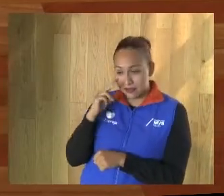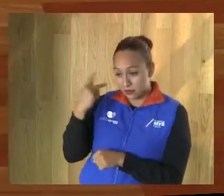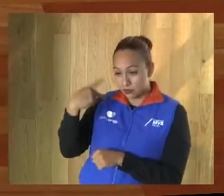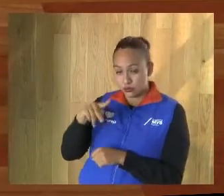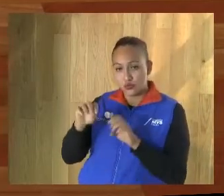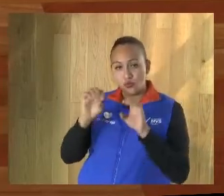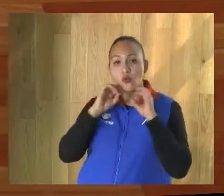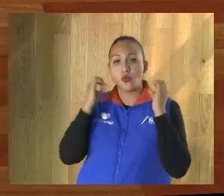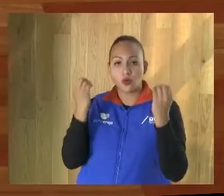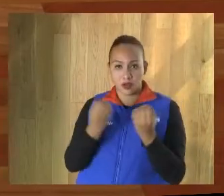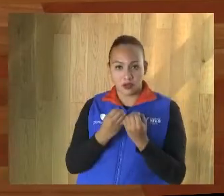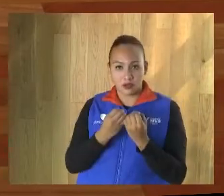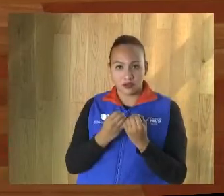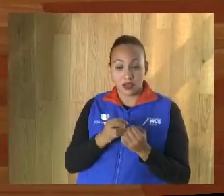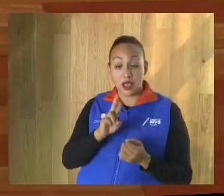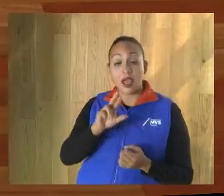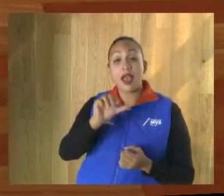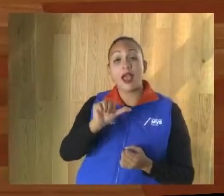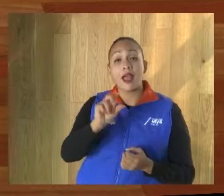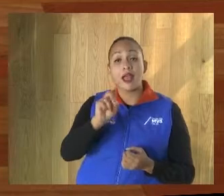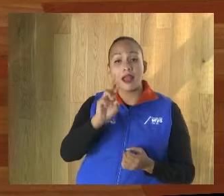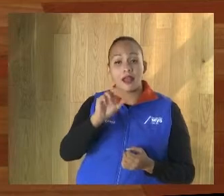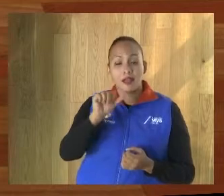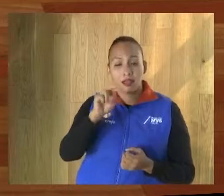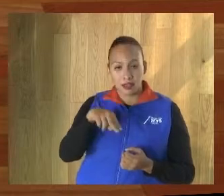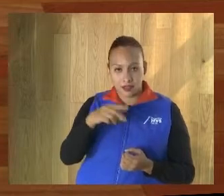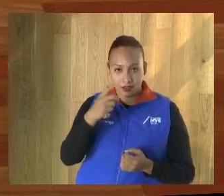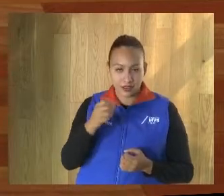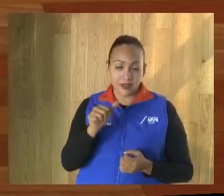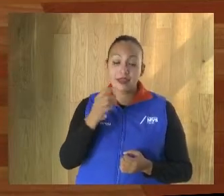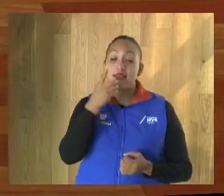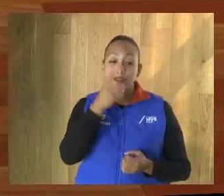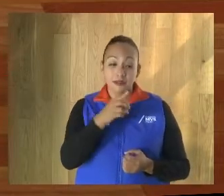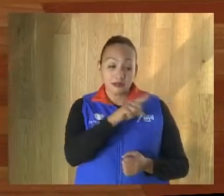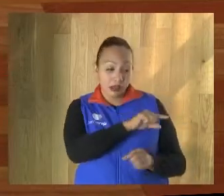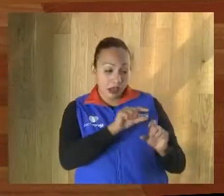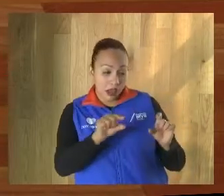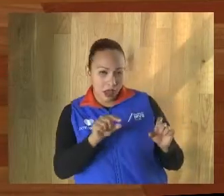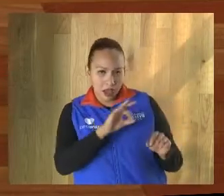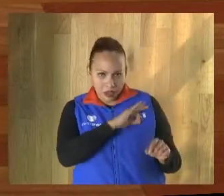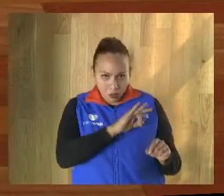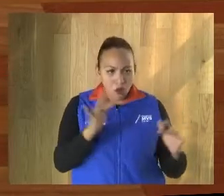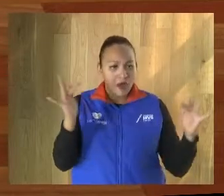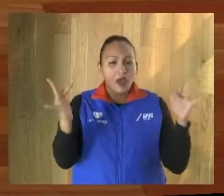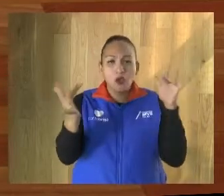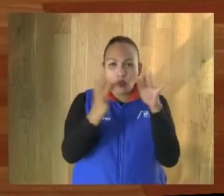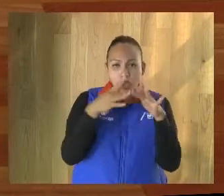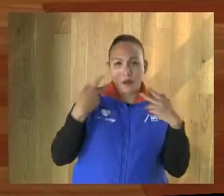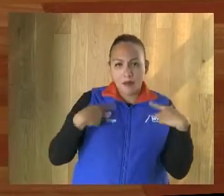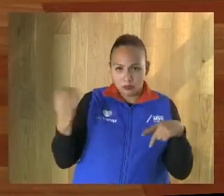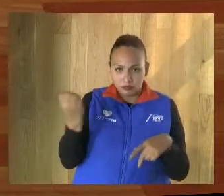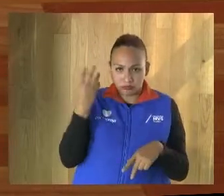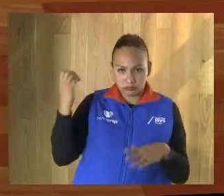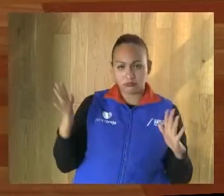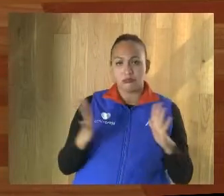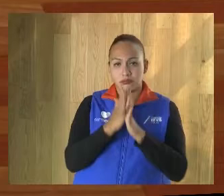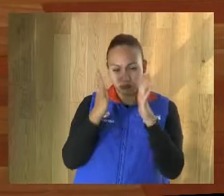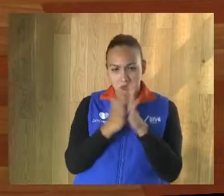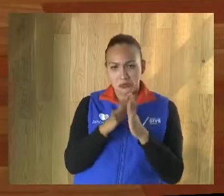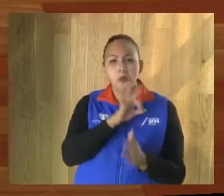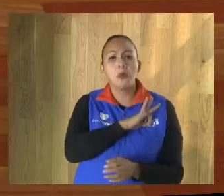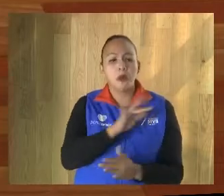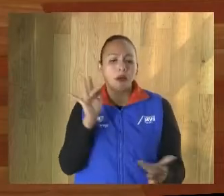organización. Le recordamos a Adriana que en la plataforma tenemos el apartado de ponentes en donde tenemos información de cada uno de ellos y en